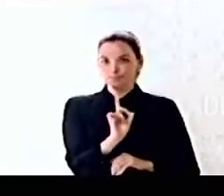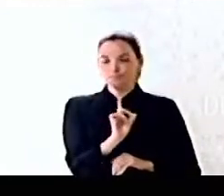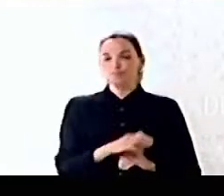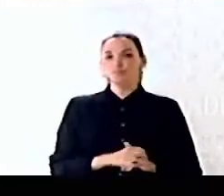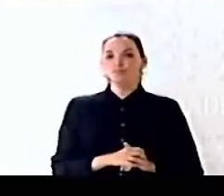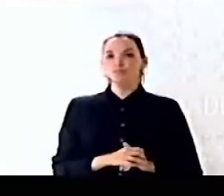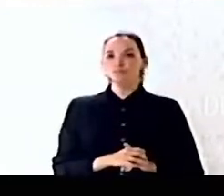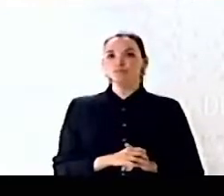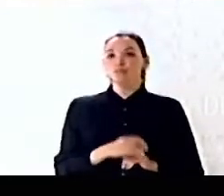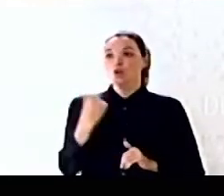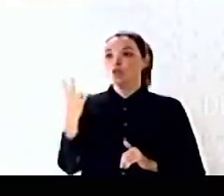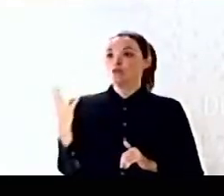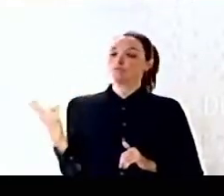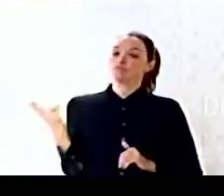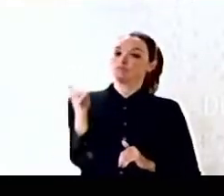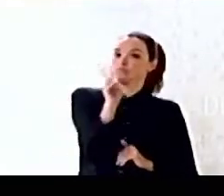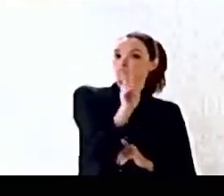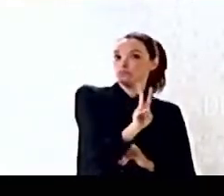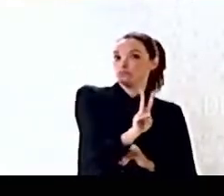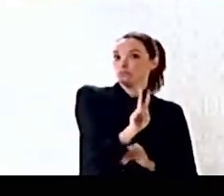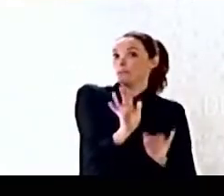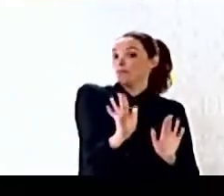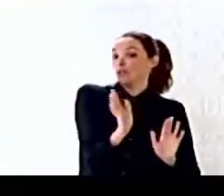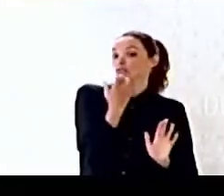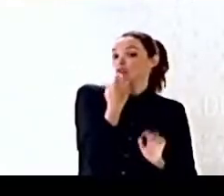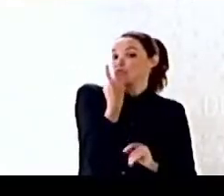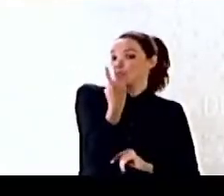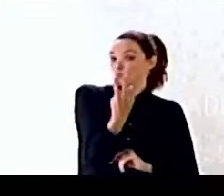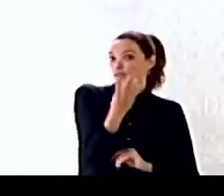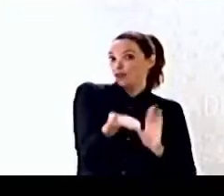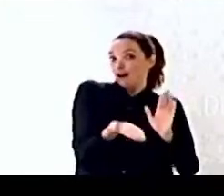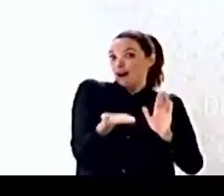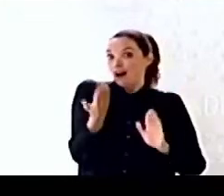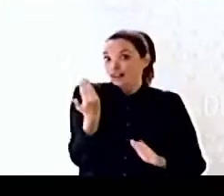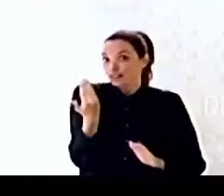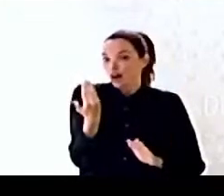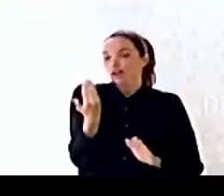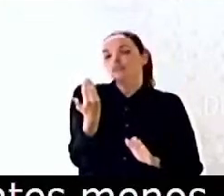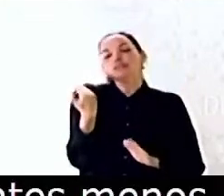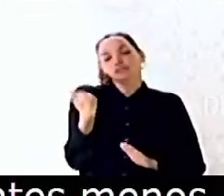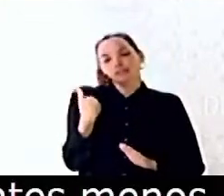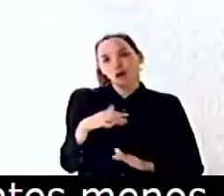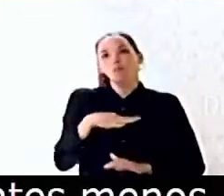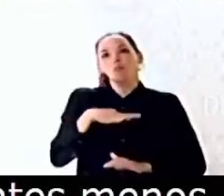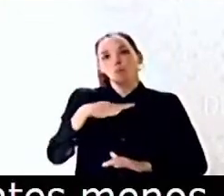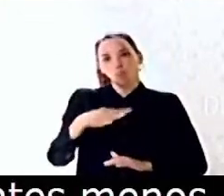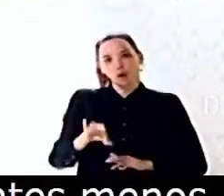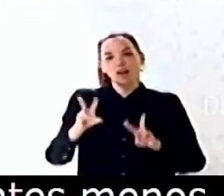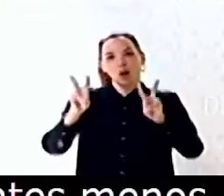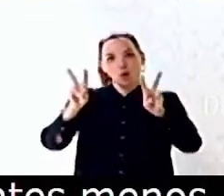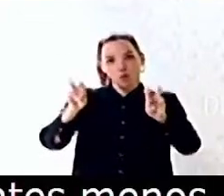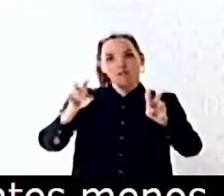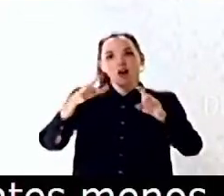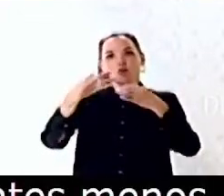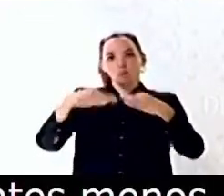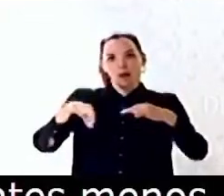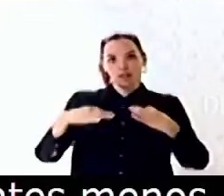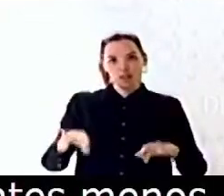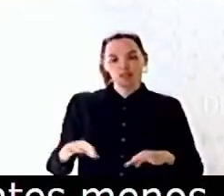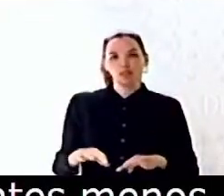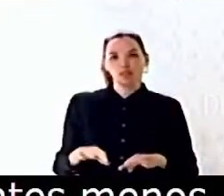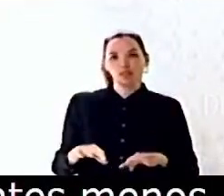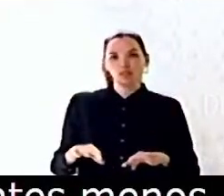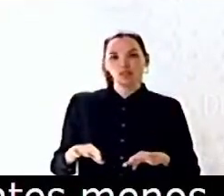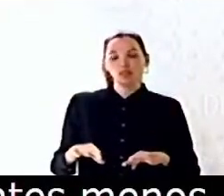Con un par de pacientes menos en UCI, probablemente alcancemos el nivel de nueva normalidad. Y las cifras de incidencia son más